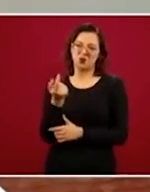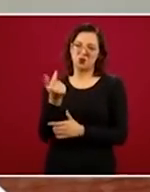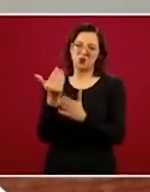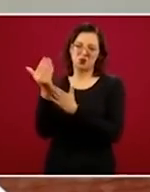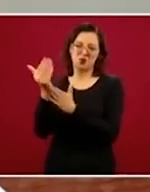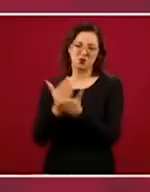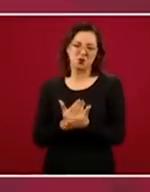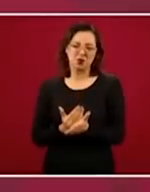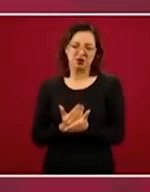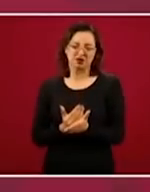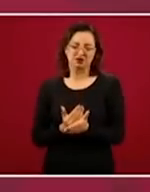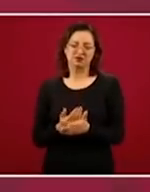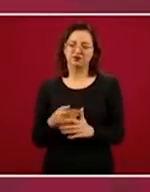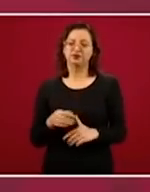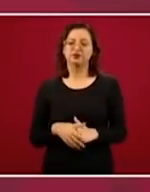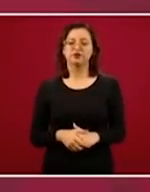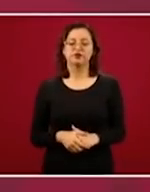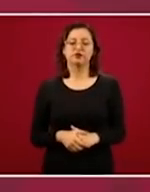antes